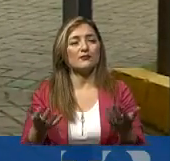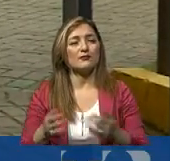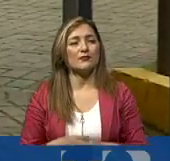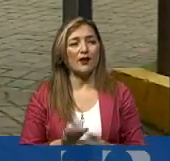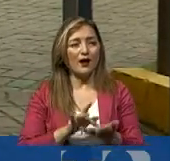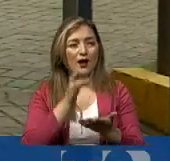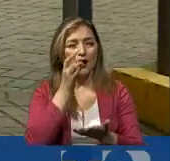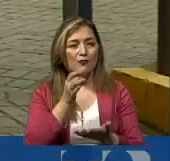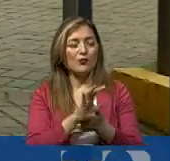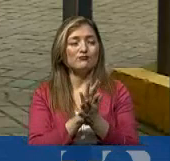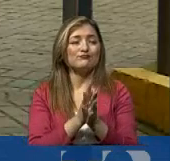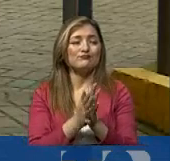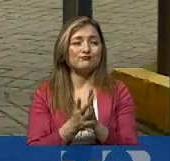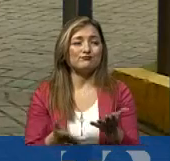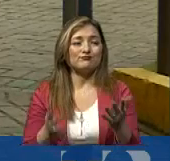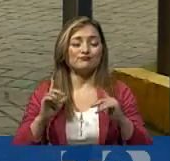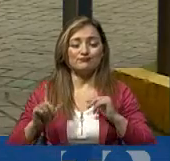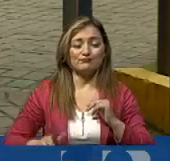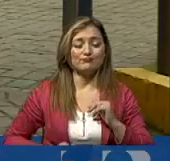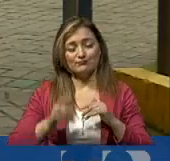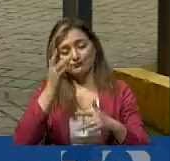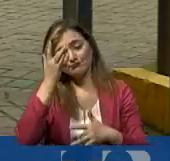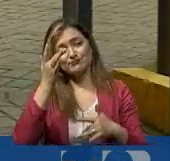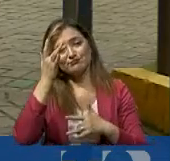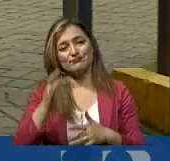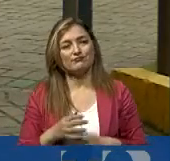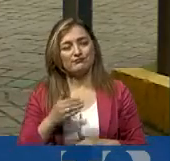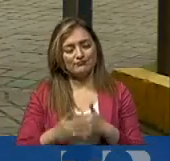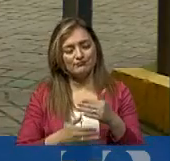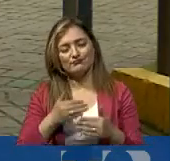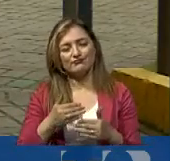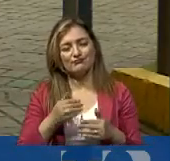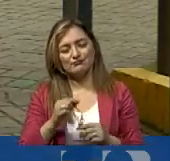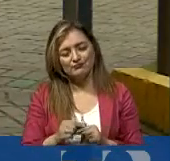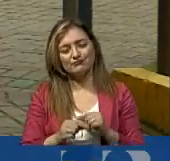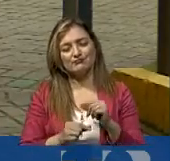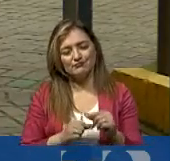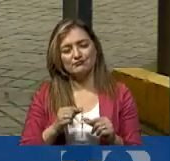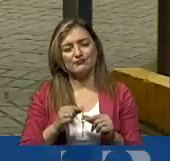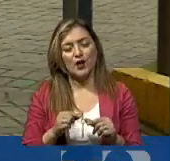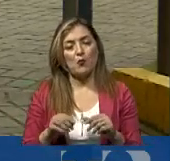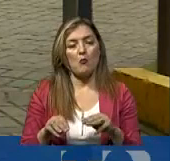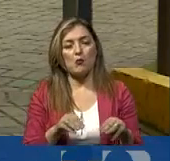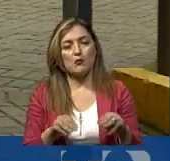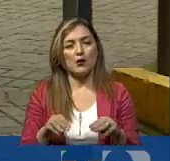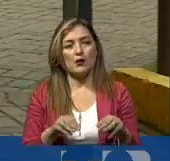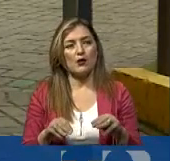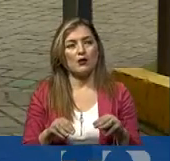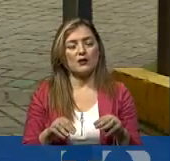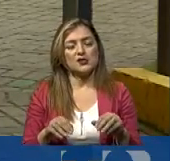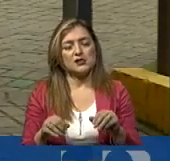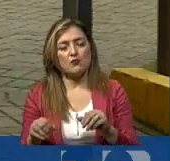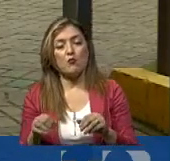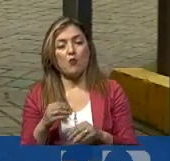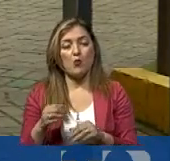medicamento de que se pueda restablecer porque es una enfermedad de que va acabando con las hormonas motoras va acabando